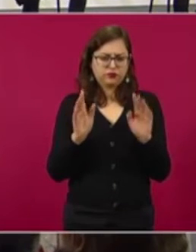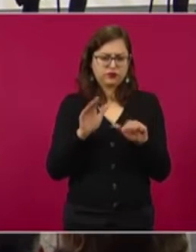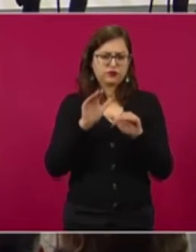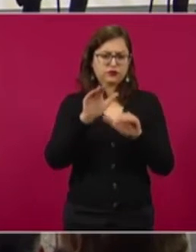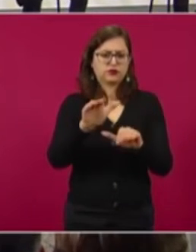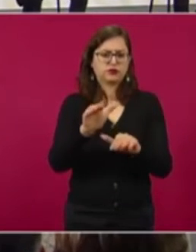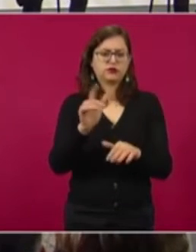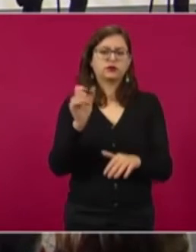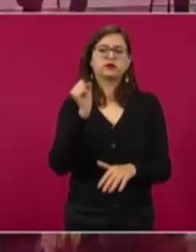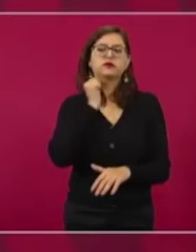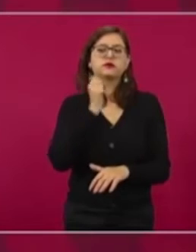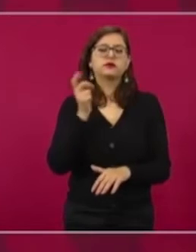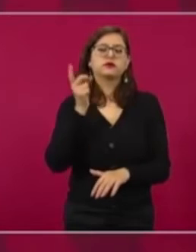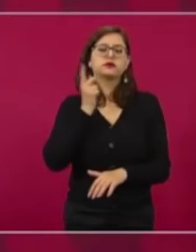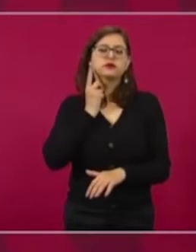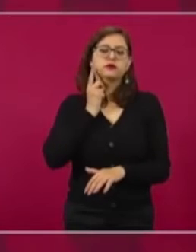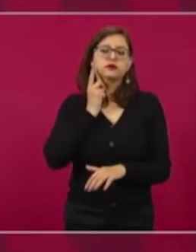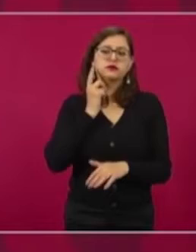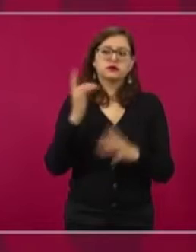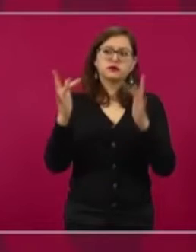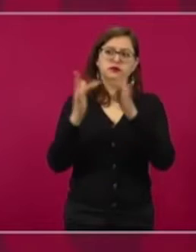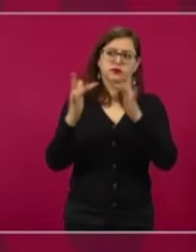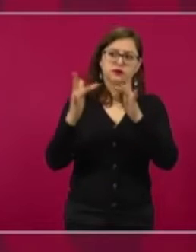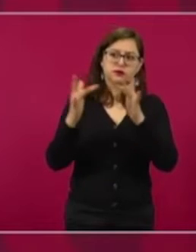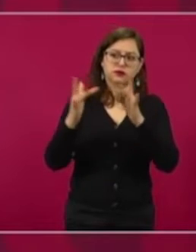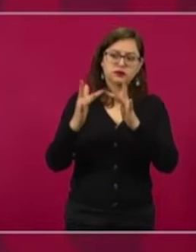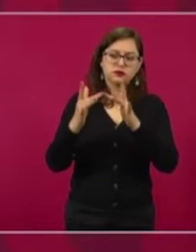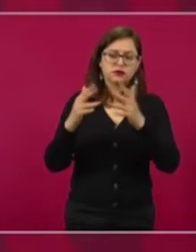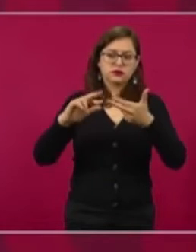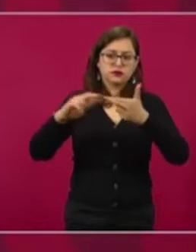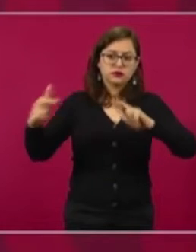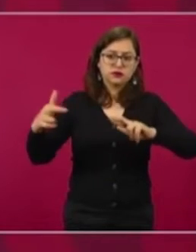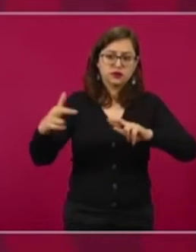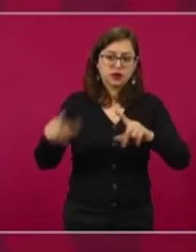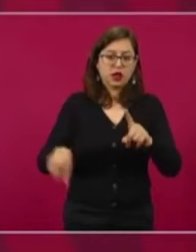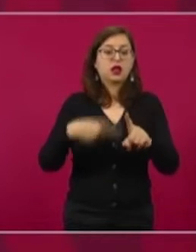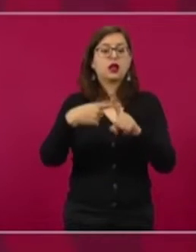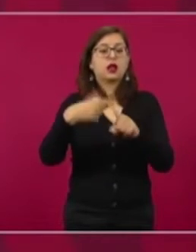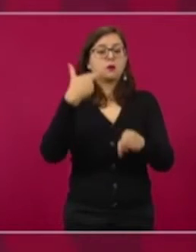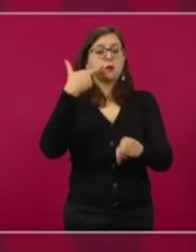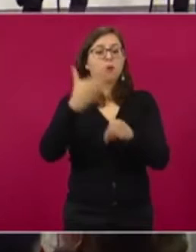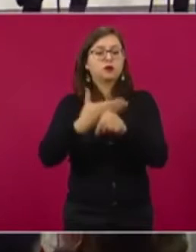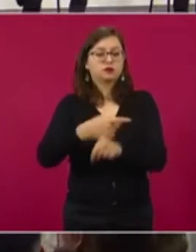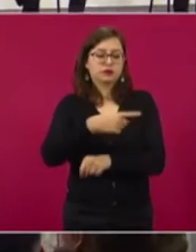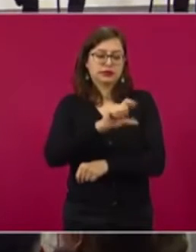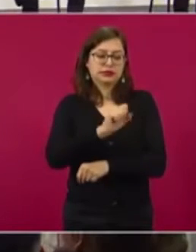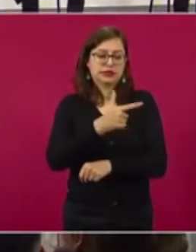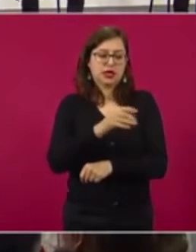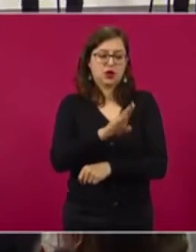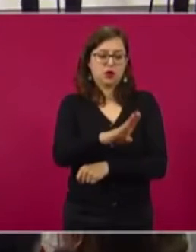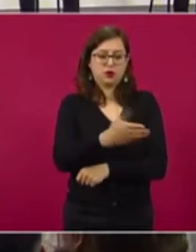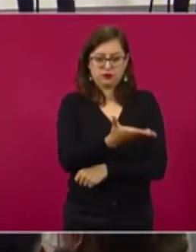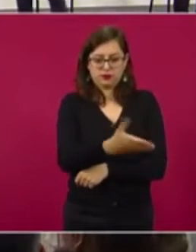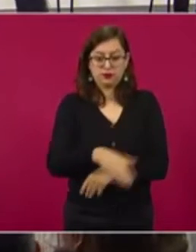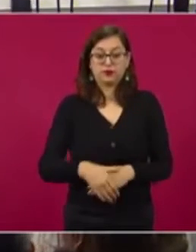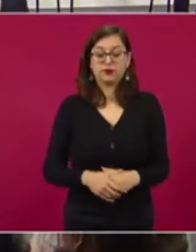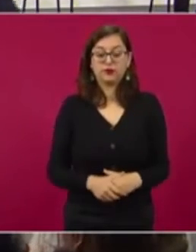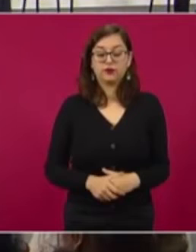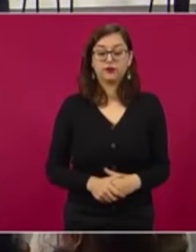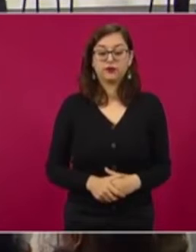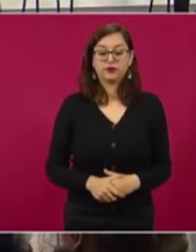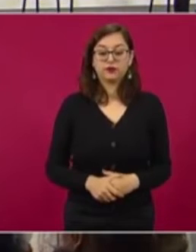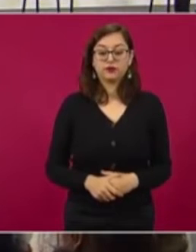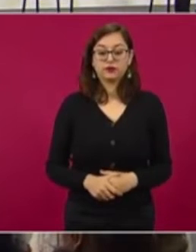Poder Legislativo y eso le corresponde al secretario de Gobernación.